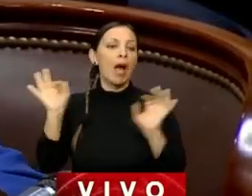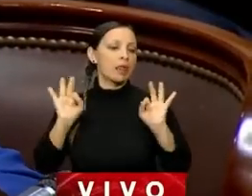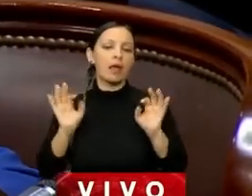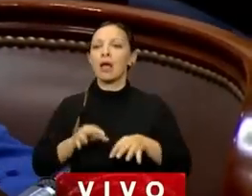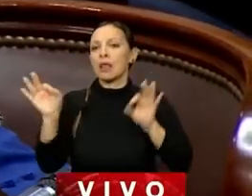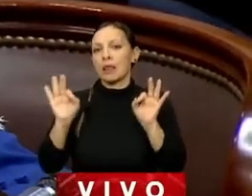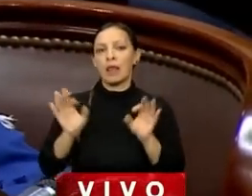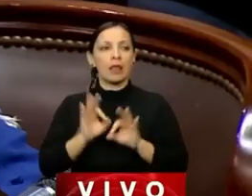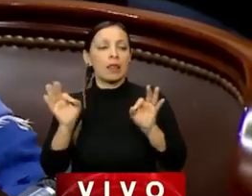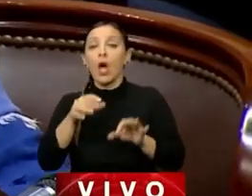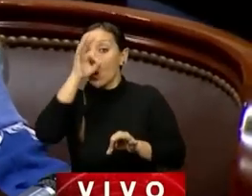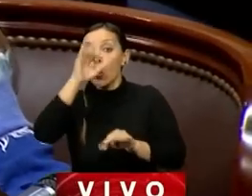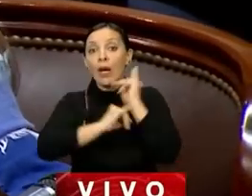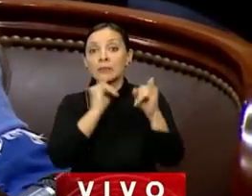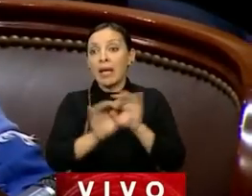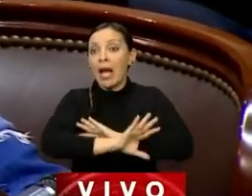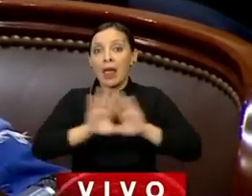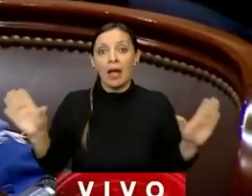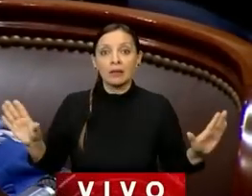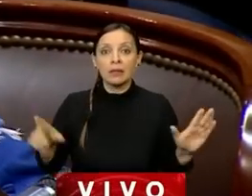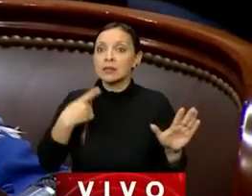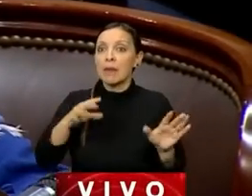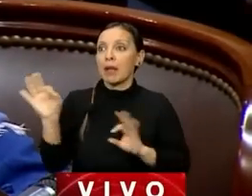No tiene que explicar nada, siempre se abstiene.